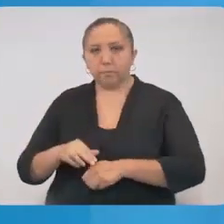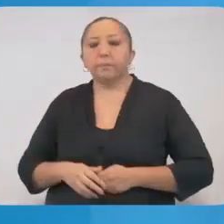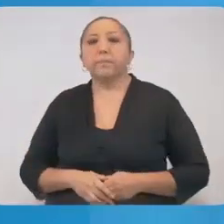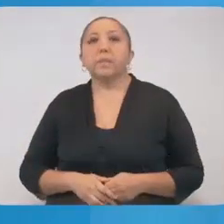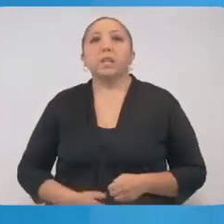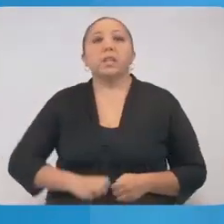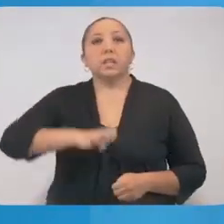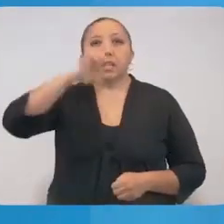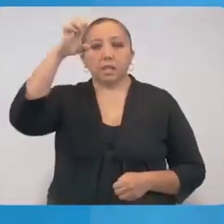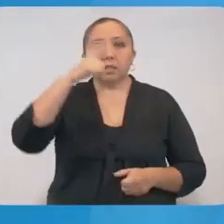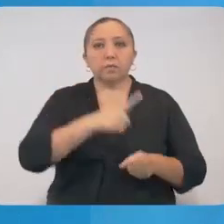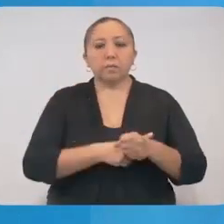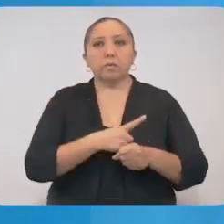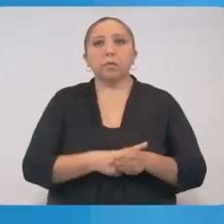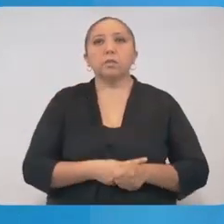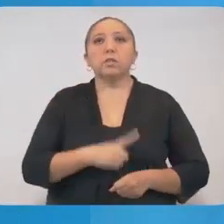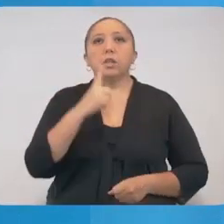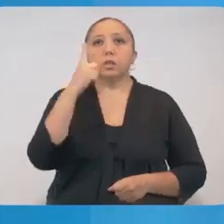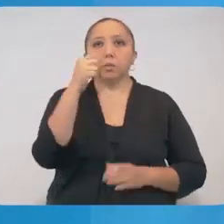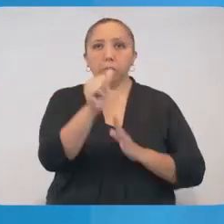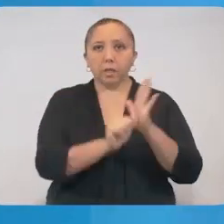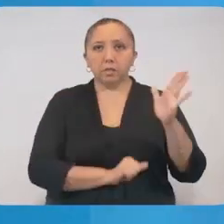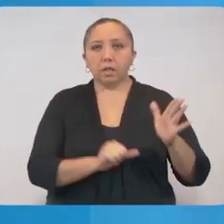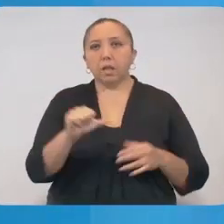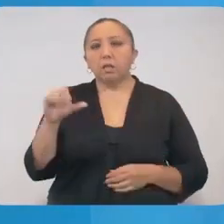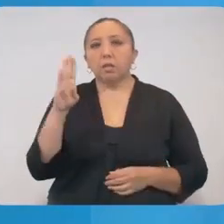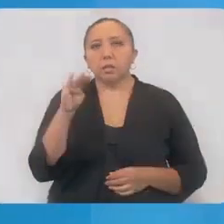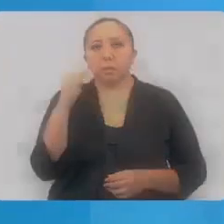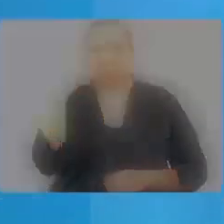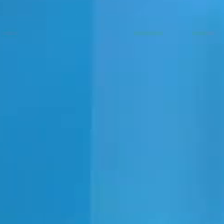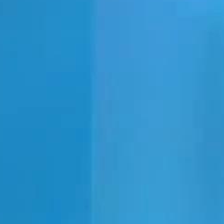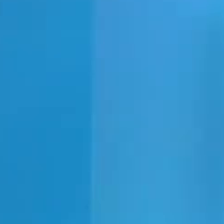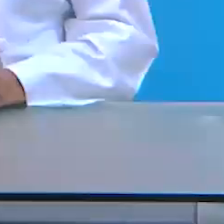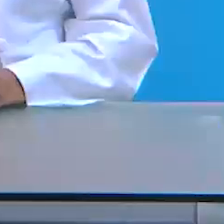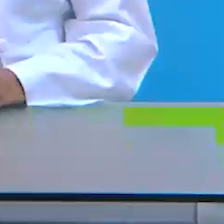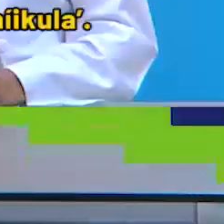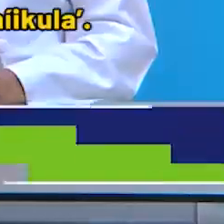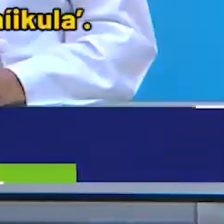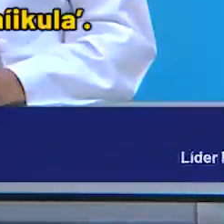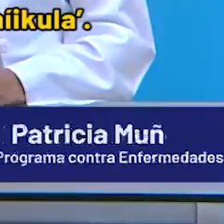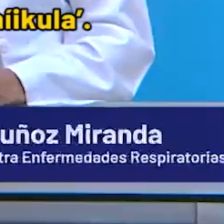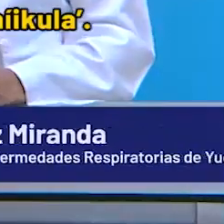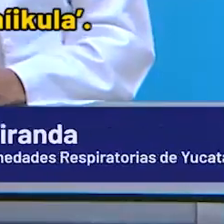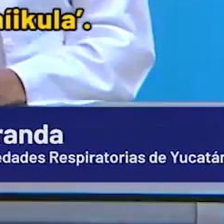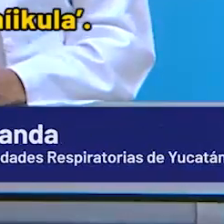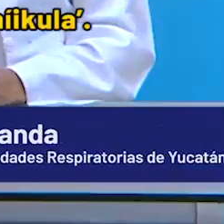de los casos confirmados es de 1 mes a 94 años. Este es el informe hasta el día de hoy,